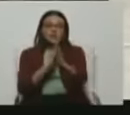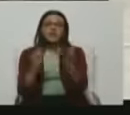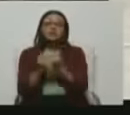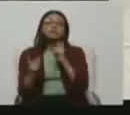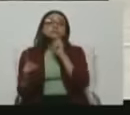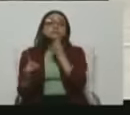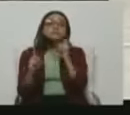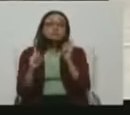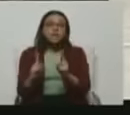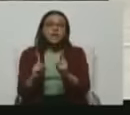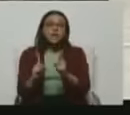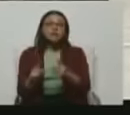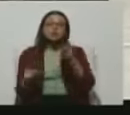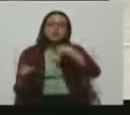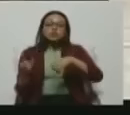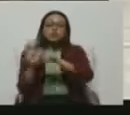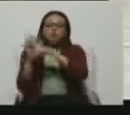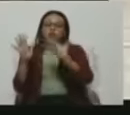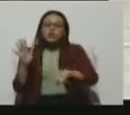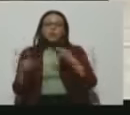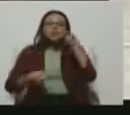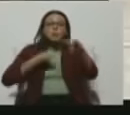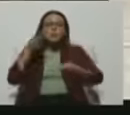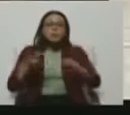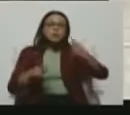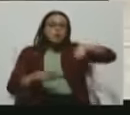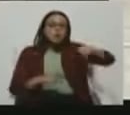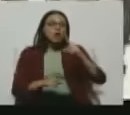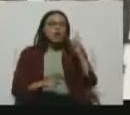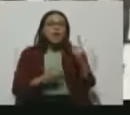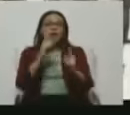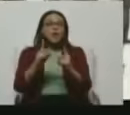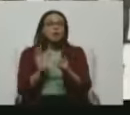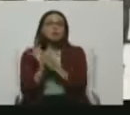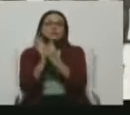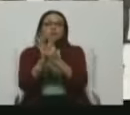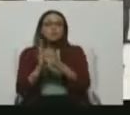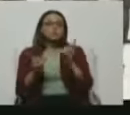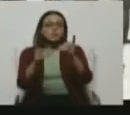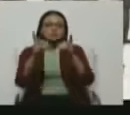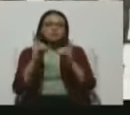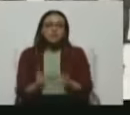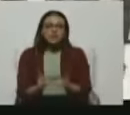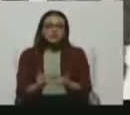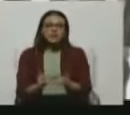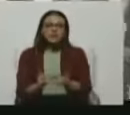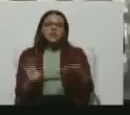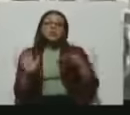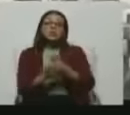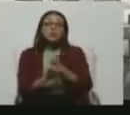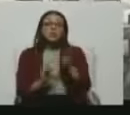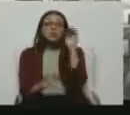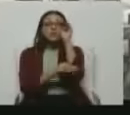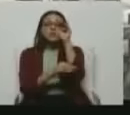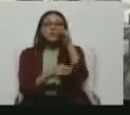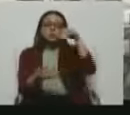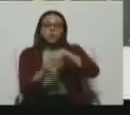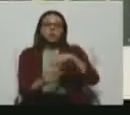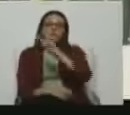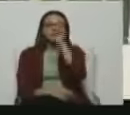como derecho político inalienable de los venezolanos y las venezolanas, para decidir los destinos de la